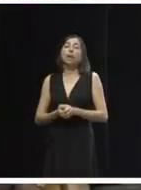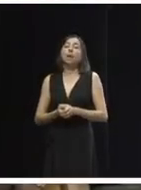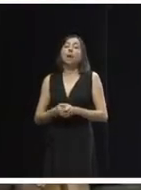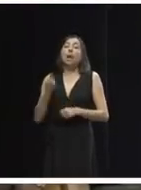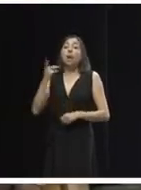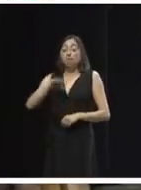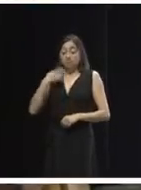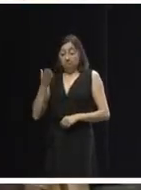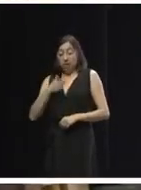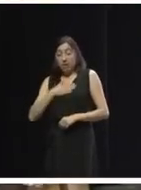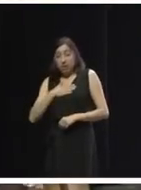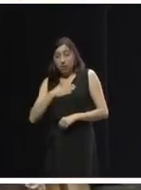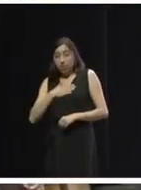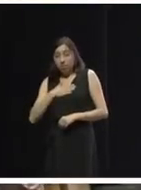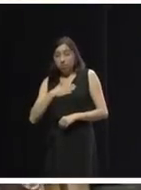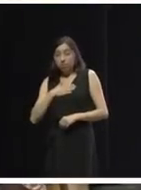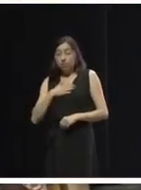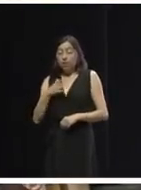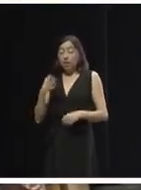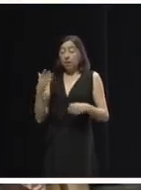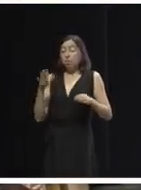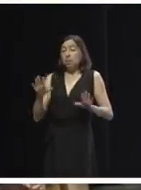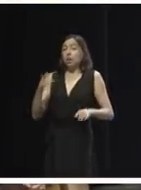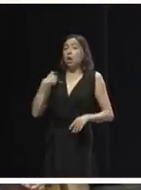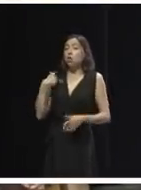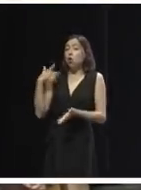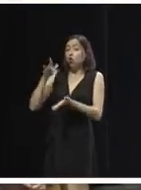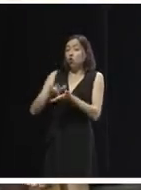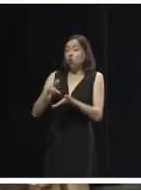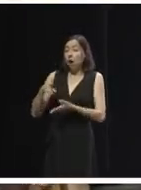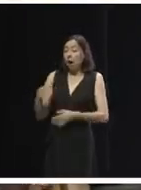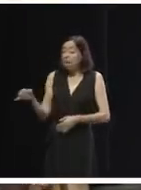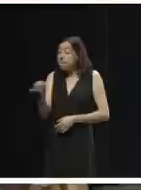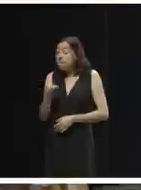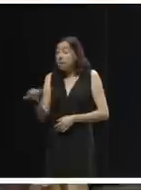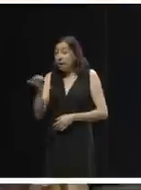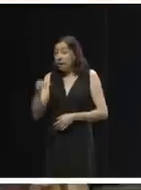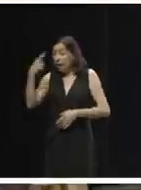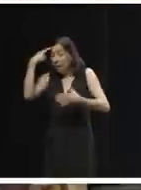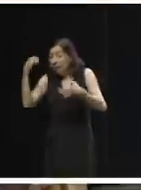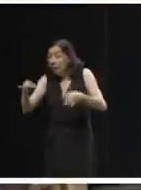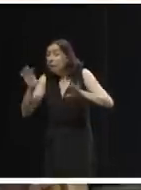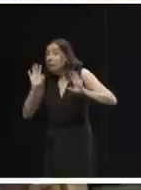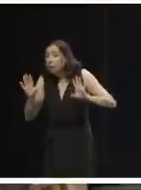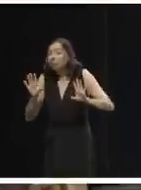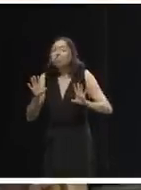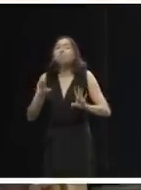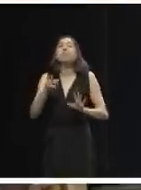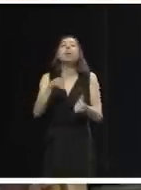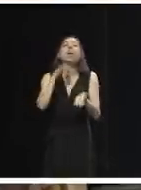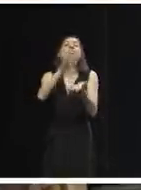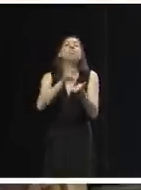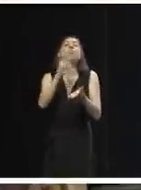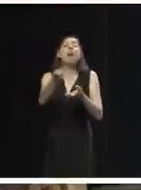mañana, mientras yo voy a estar en Baleares, creo, va a haber un debate.